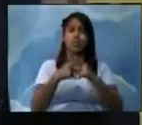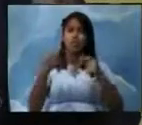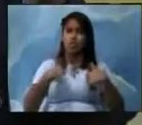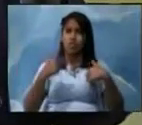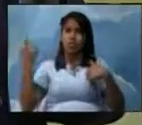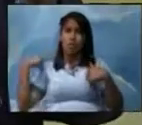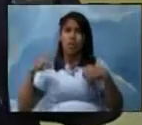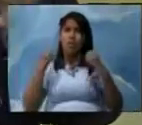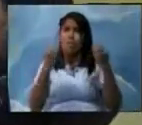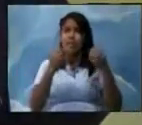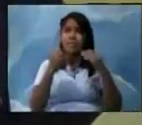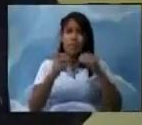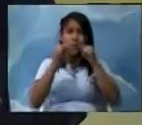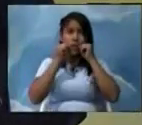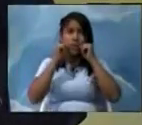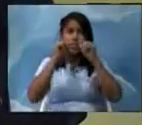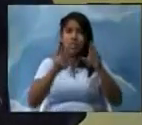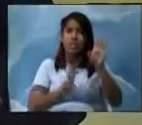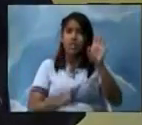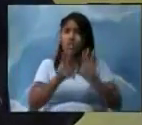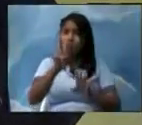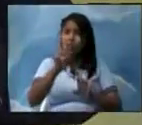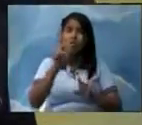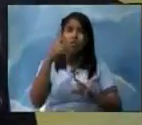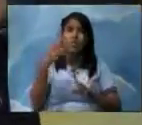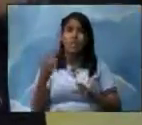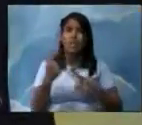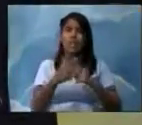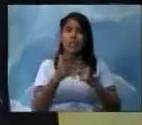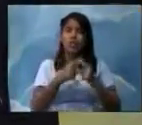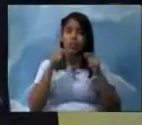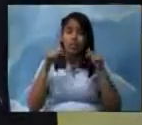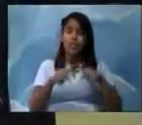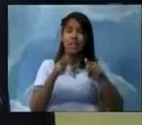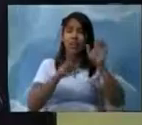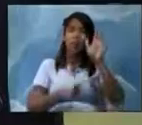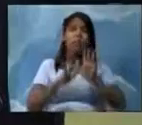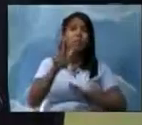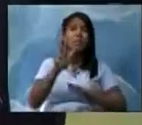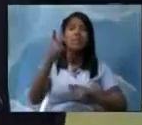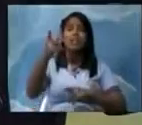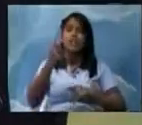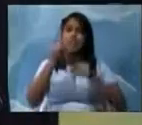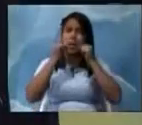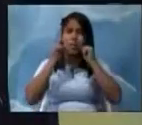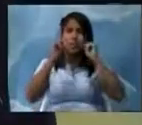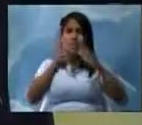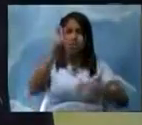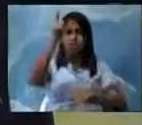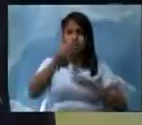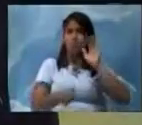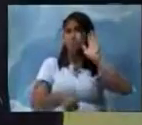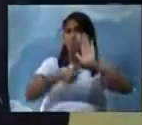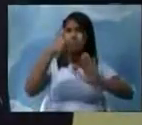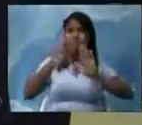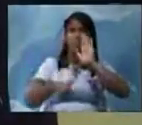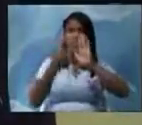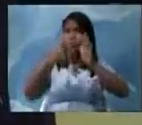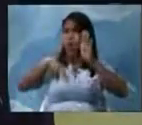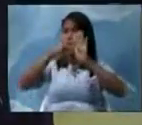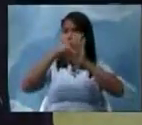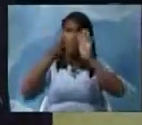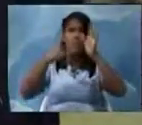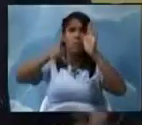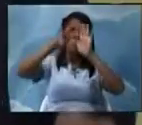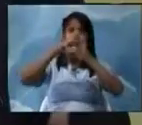yo tuve tantas bendiciones en el 2012 Entonces en este 2013 las bendiciones son cuadruplicas